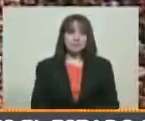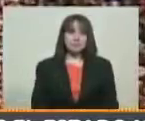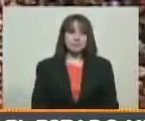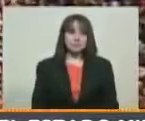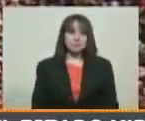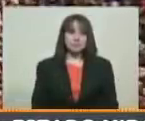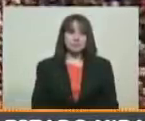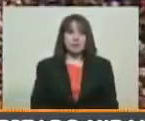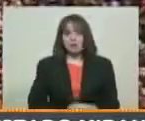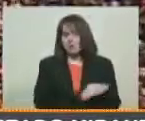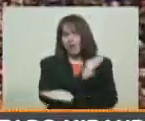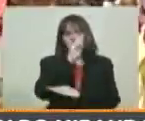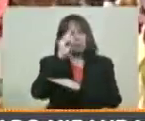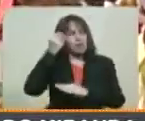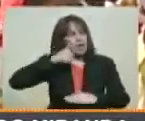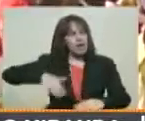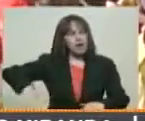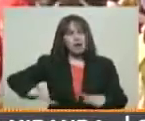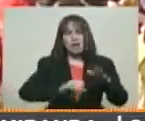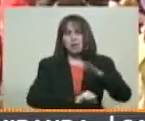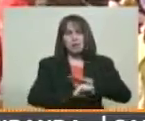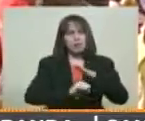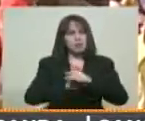para respaldar a este pueblo.